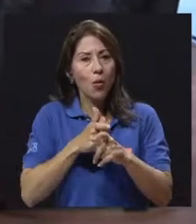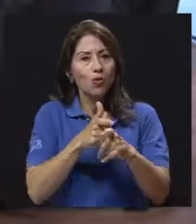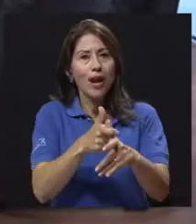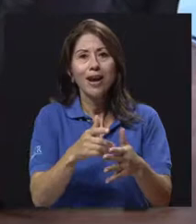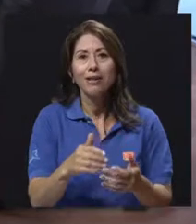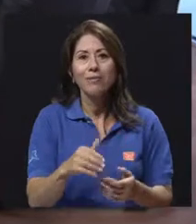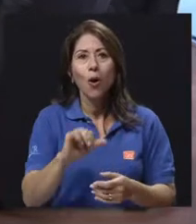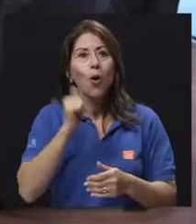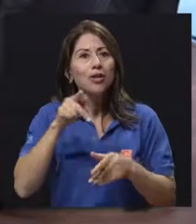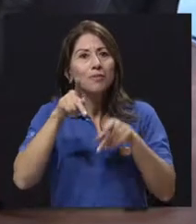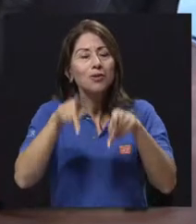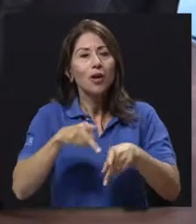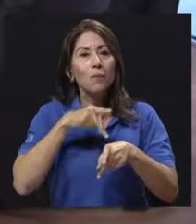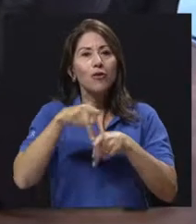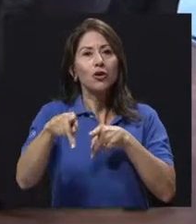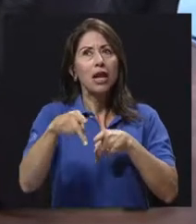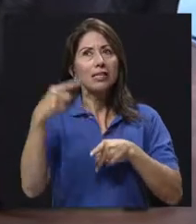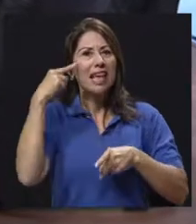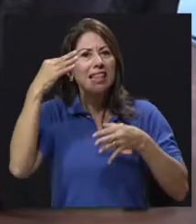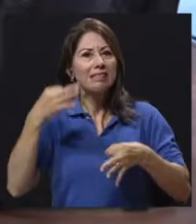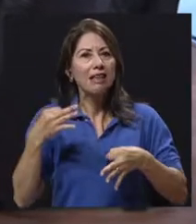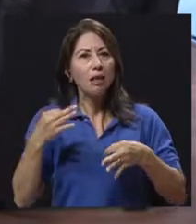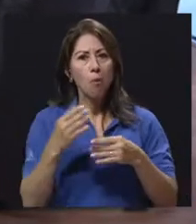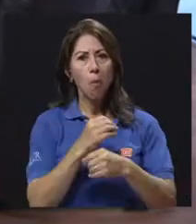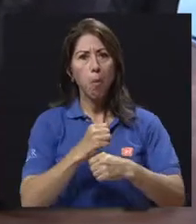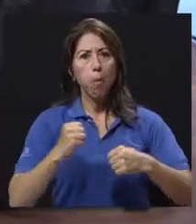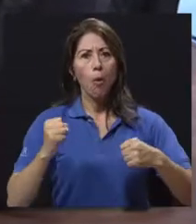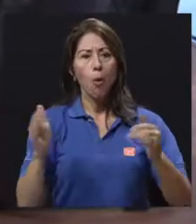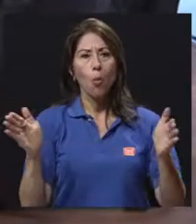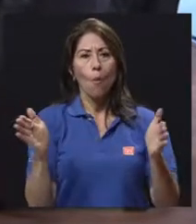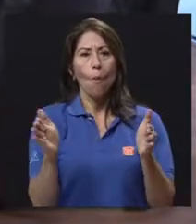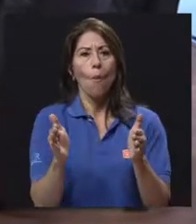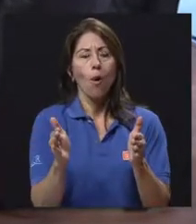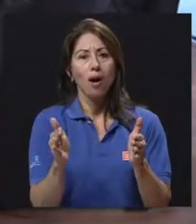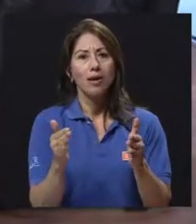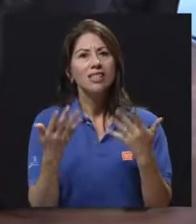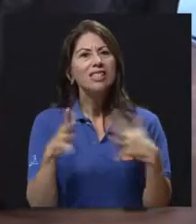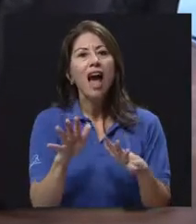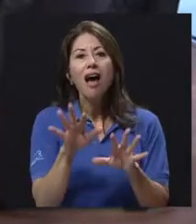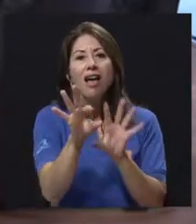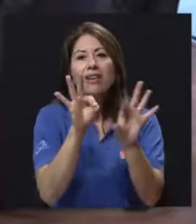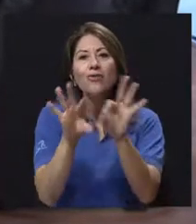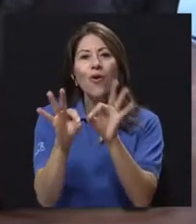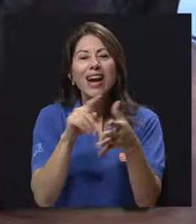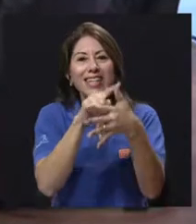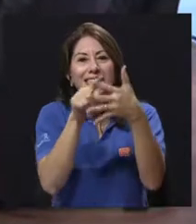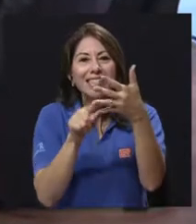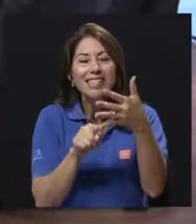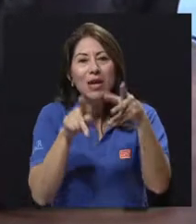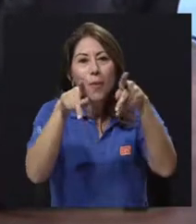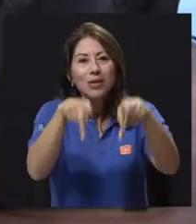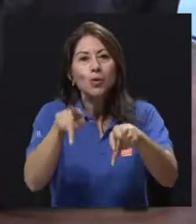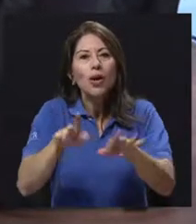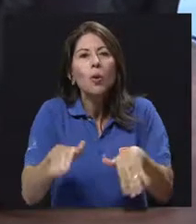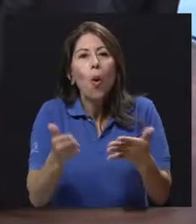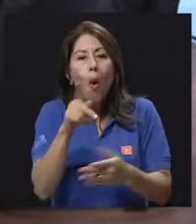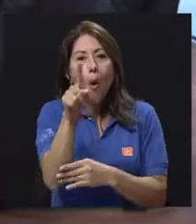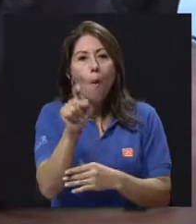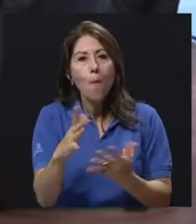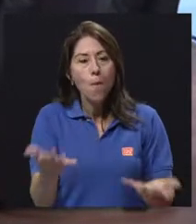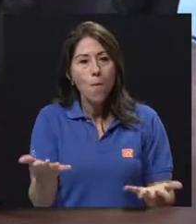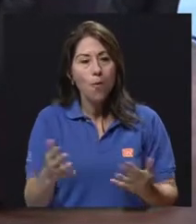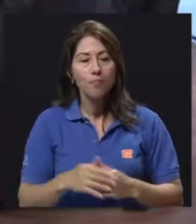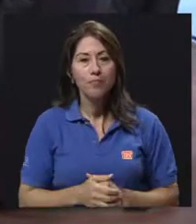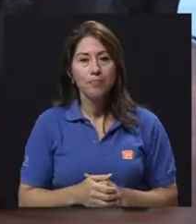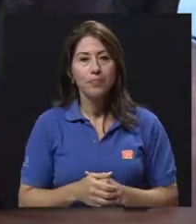deciden ponerse la meta de bajar peso hasta lograrlo? O sea, ¿cómo consiguen ustedes esos personajes? ¿Cómo los fueron sacando?